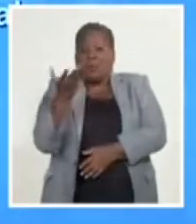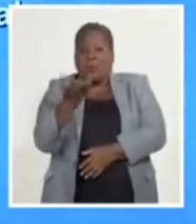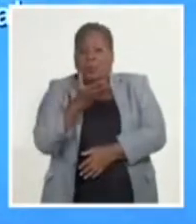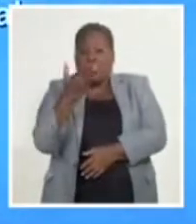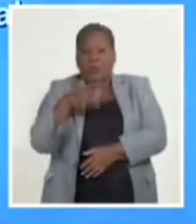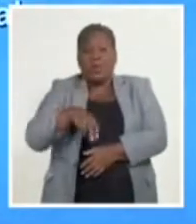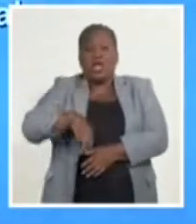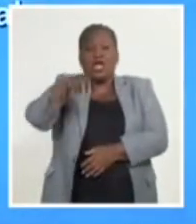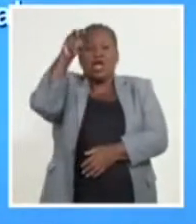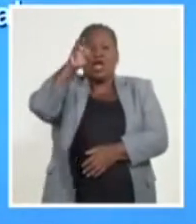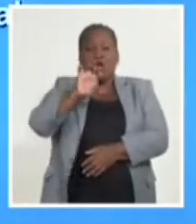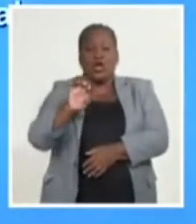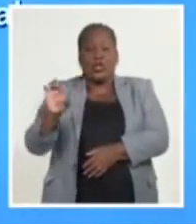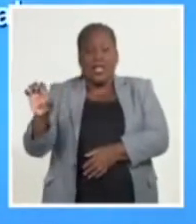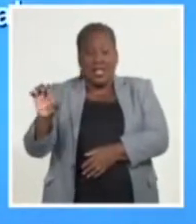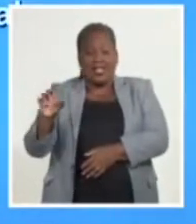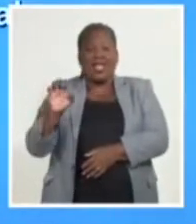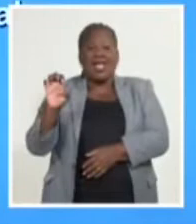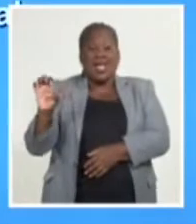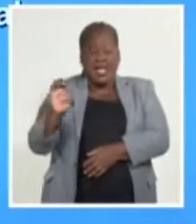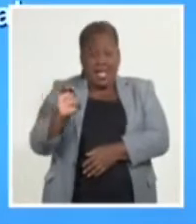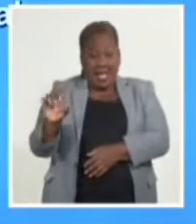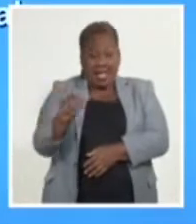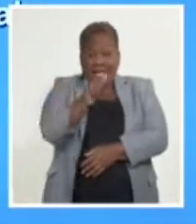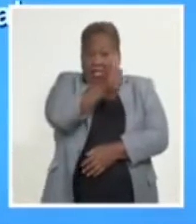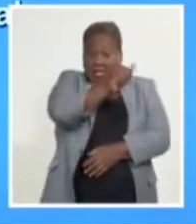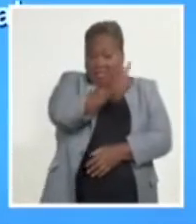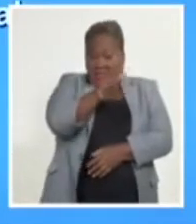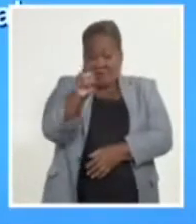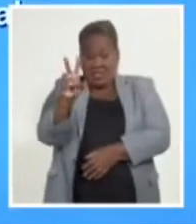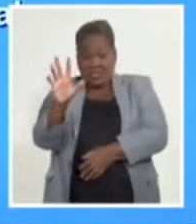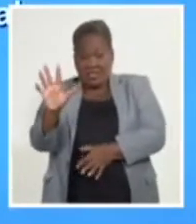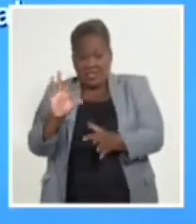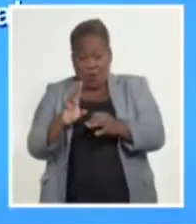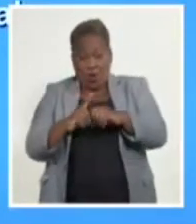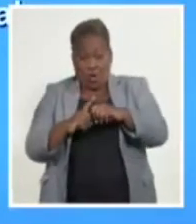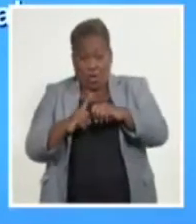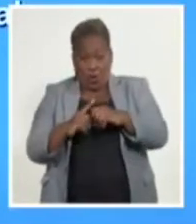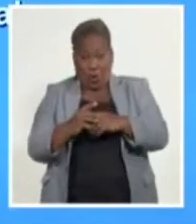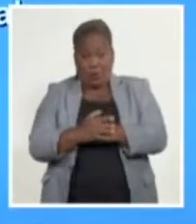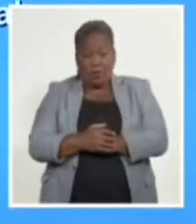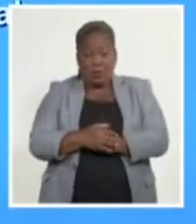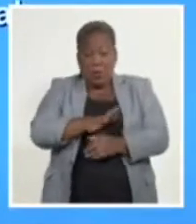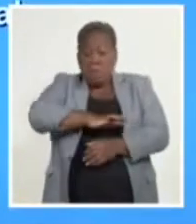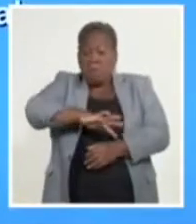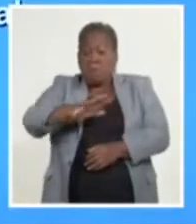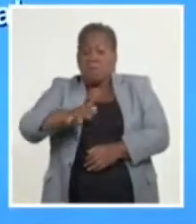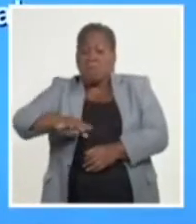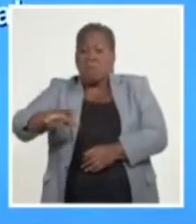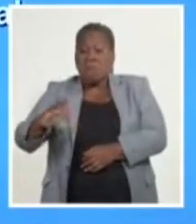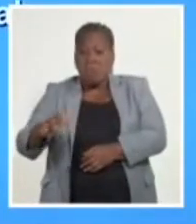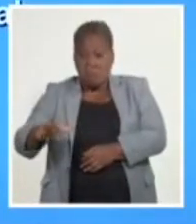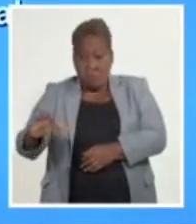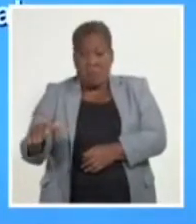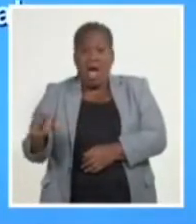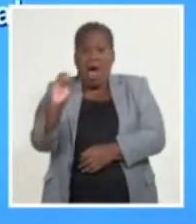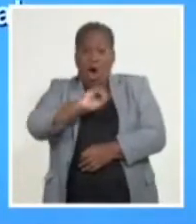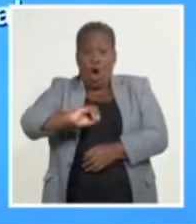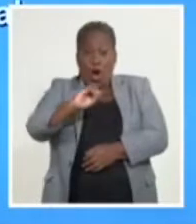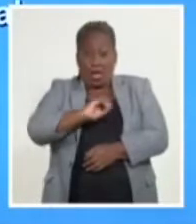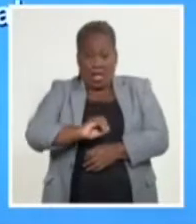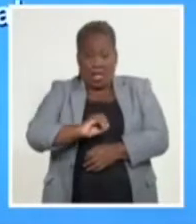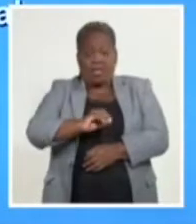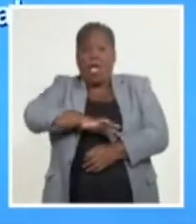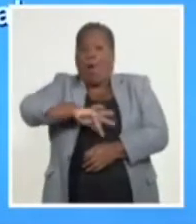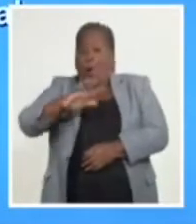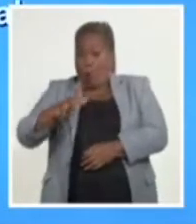nordeste y del este con velocidades entre 10 y 25 kilómetros por hora. Habrá marejadas en zonas de la costa norte de la región oriental, oleaje en el resto de la